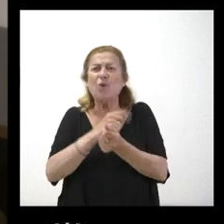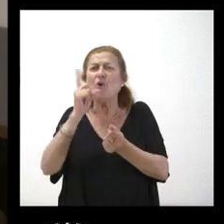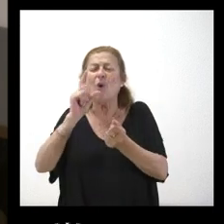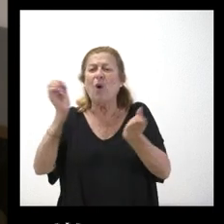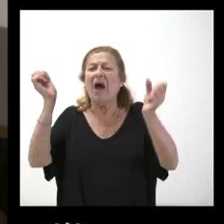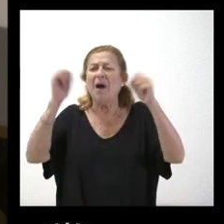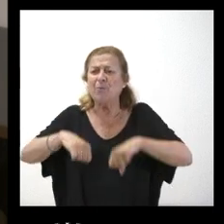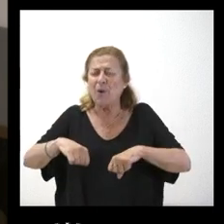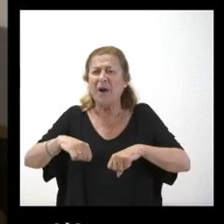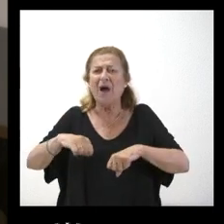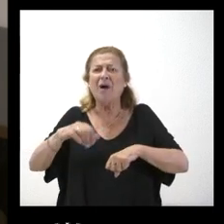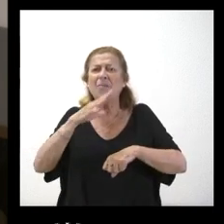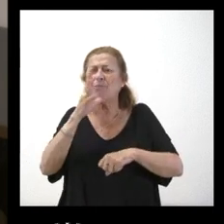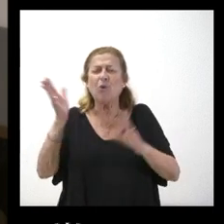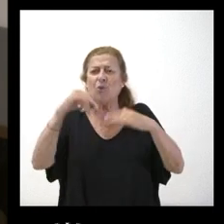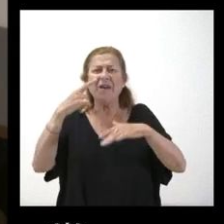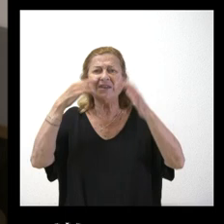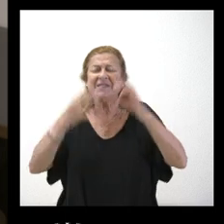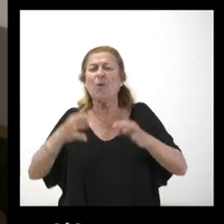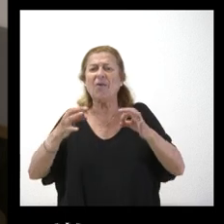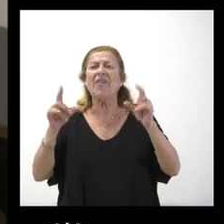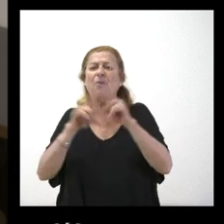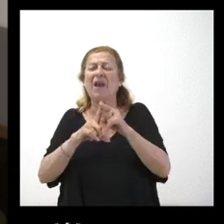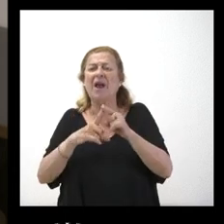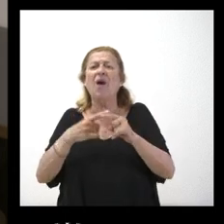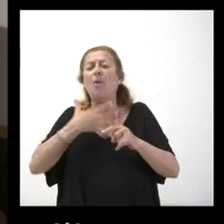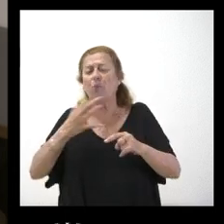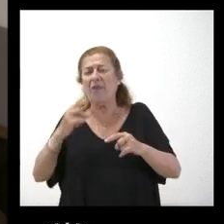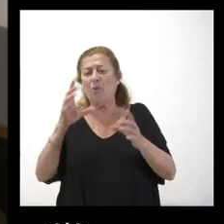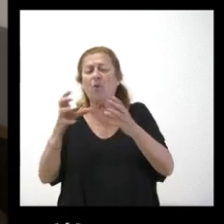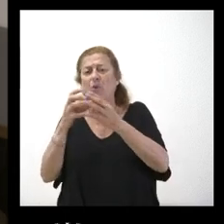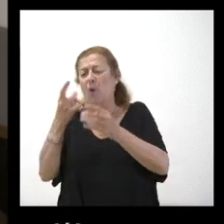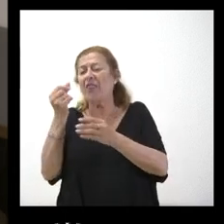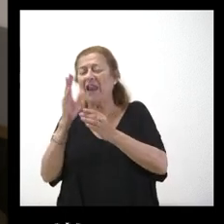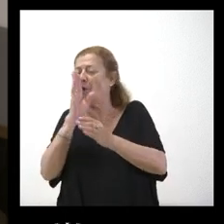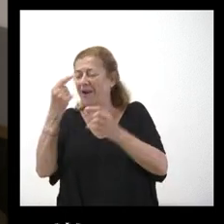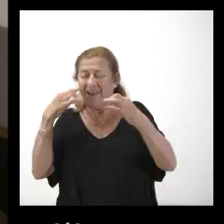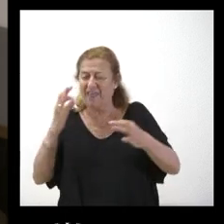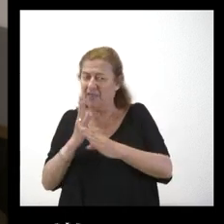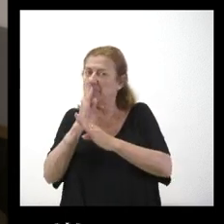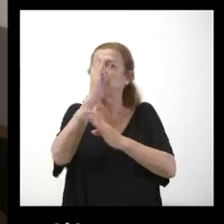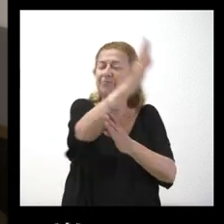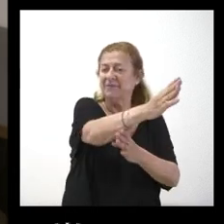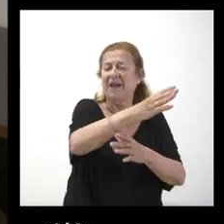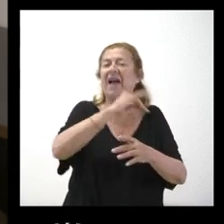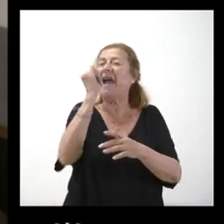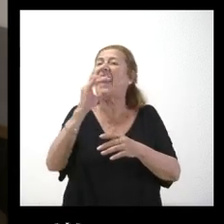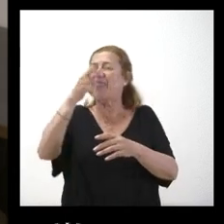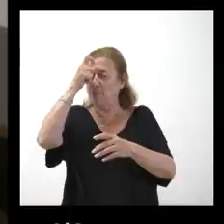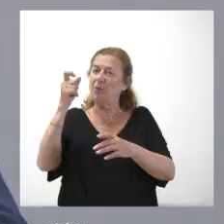porque no tienen seguridad de que haya organizaciones que que ofrezcan eso que que el dinero realmente llegue a la población